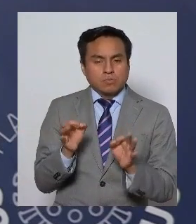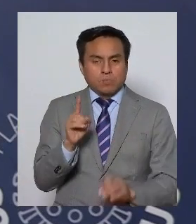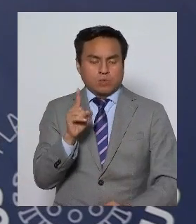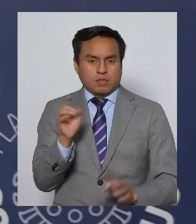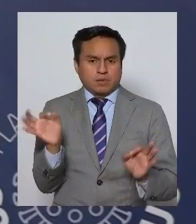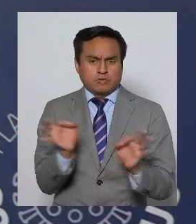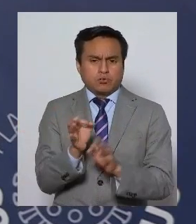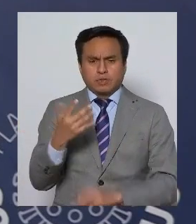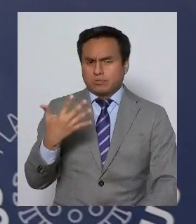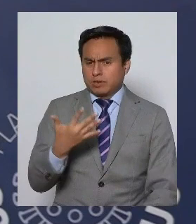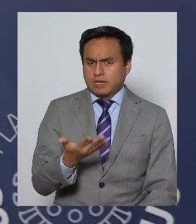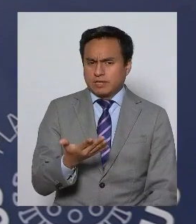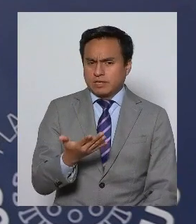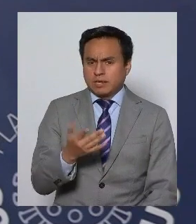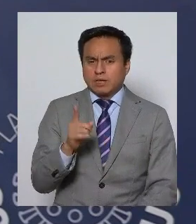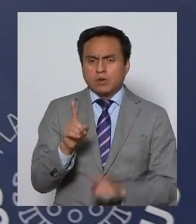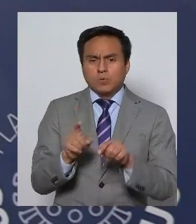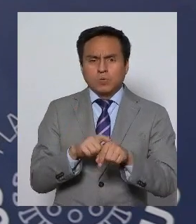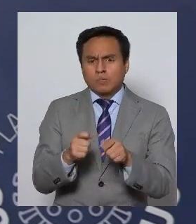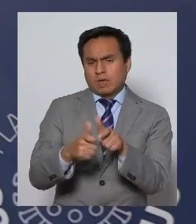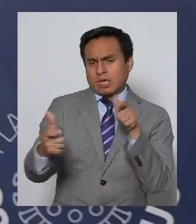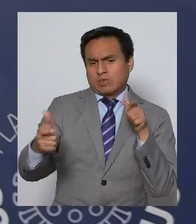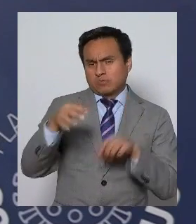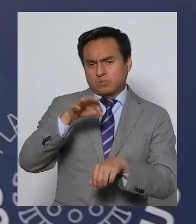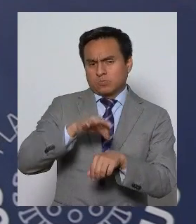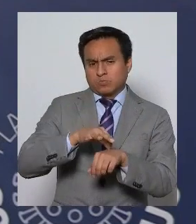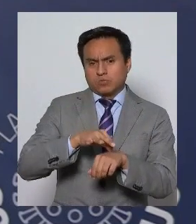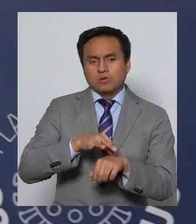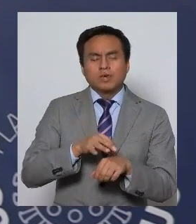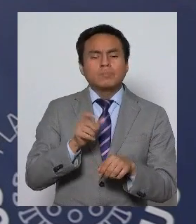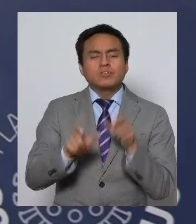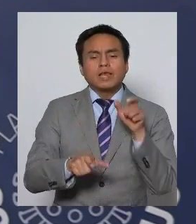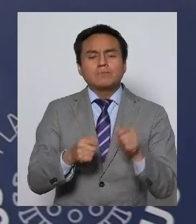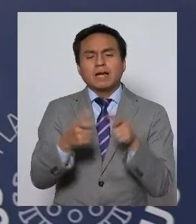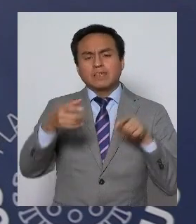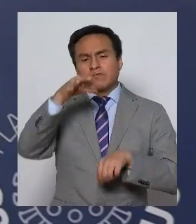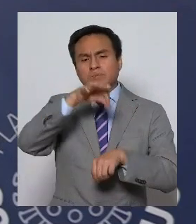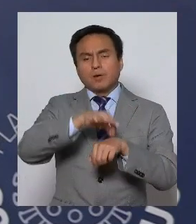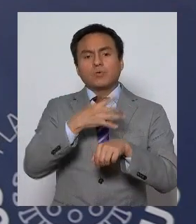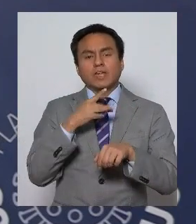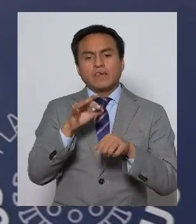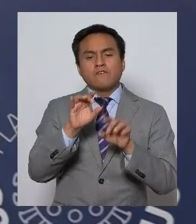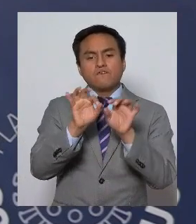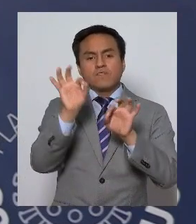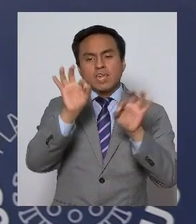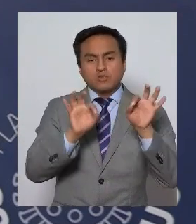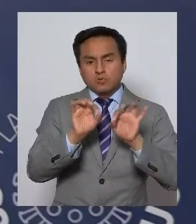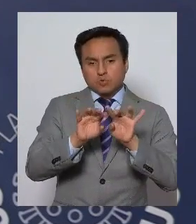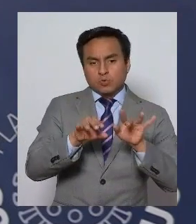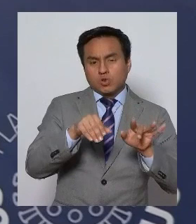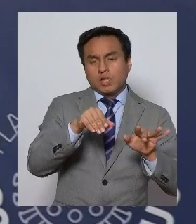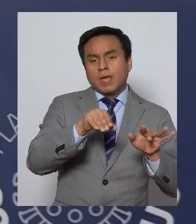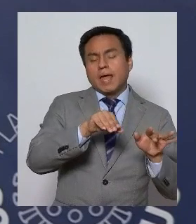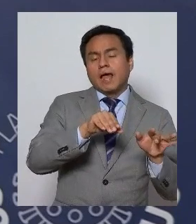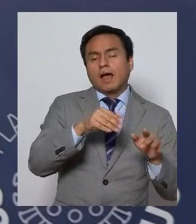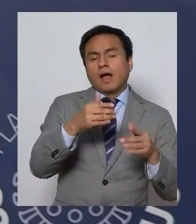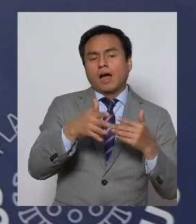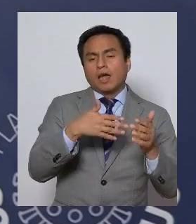explicación importante para el aumento de casos. El aumento de casos se debe al virus propiamente tal que migró